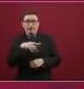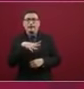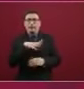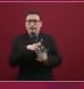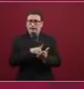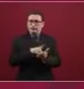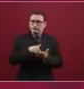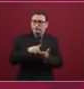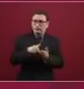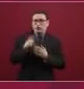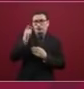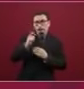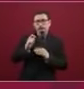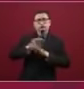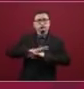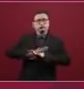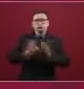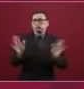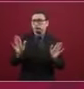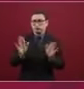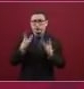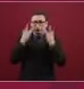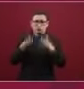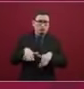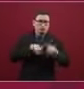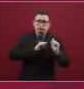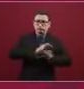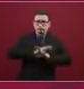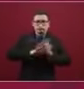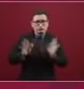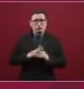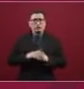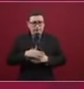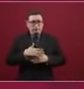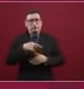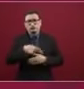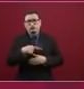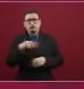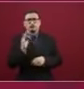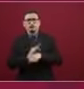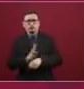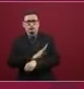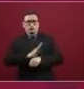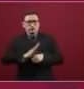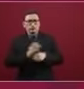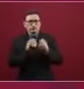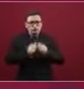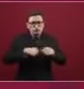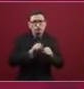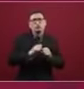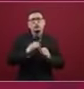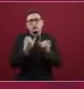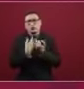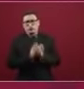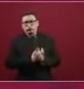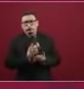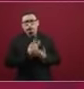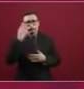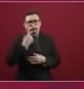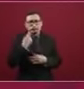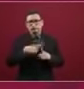como retirados, mantienen sus derechos del servicio social, su sueldo, ¿verdad? Que se hace a